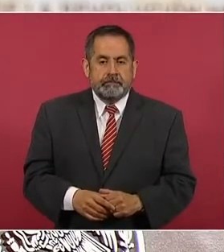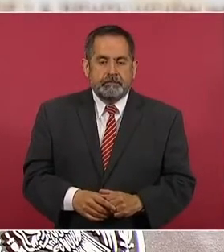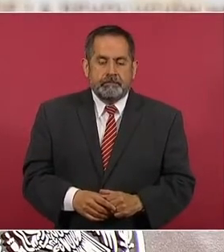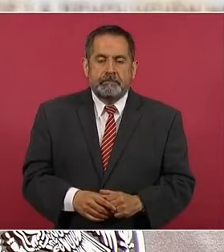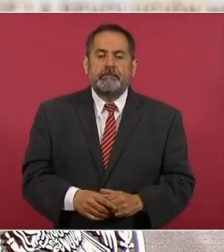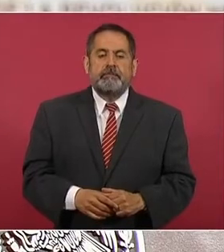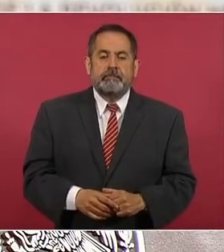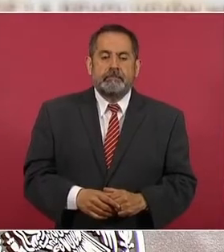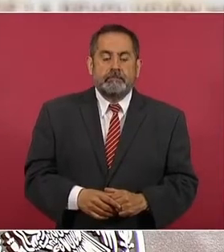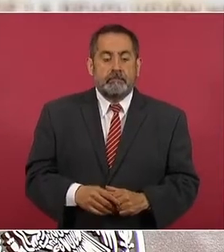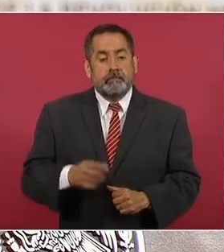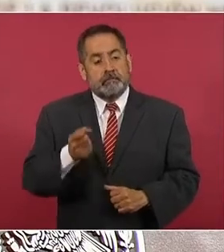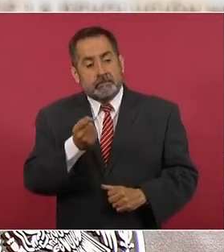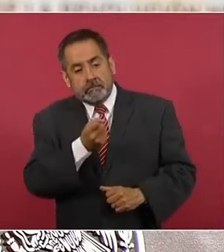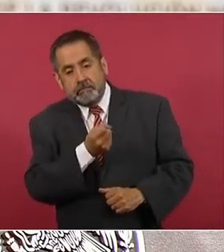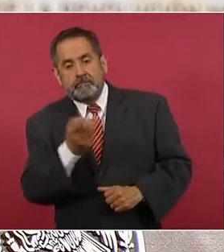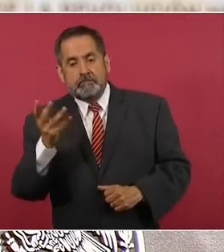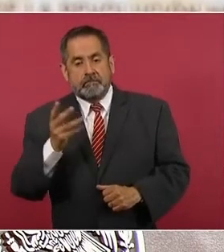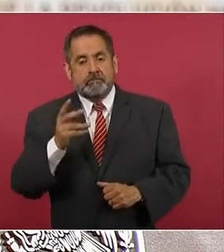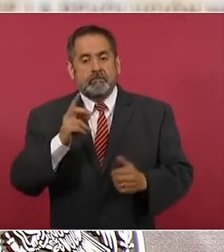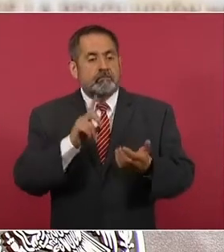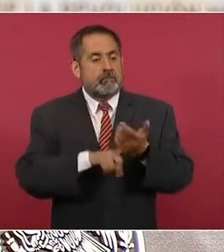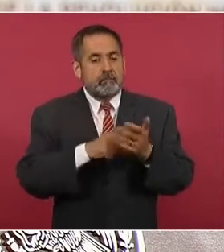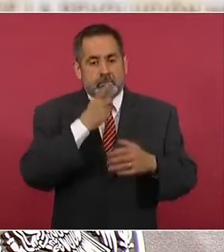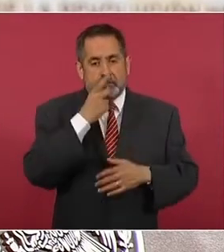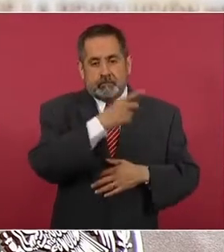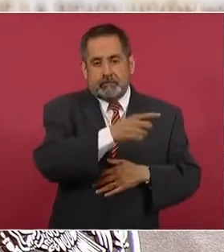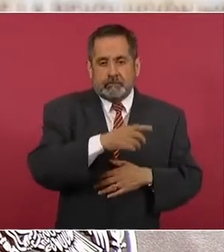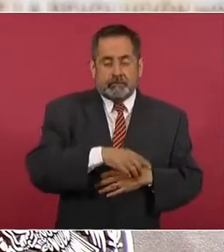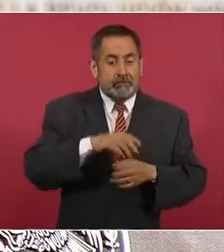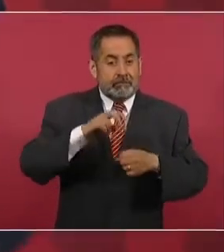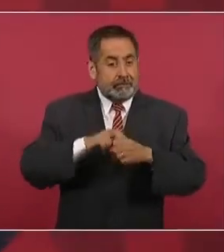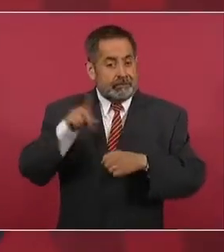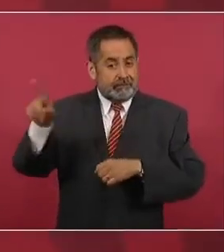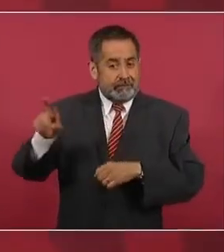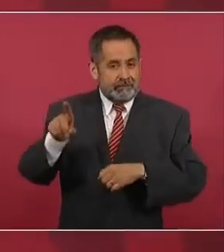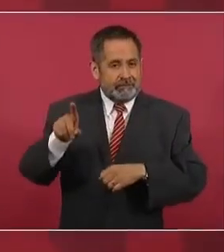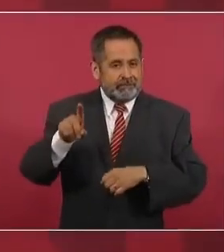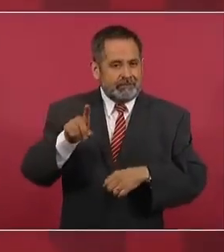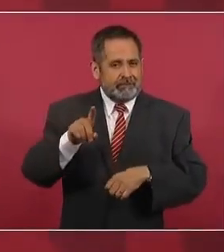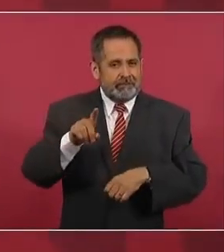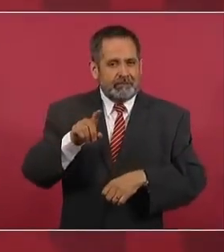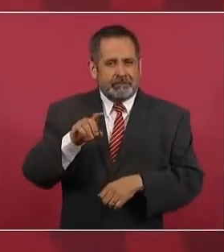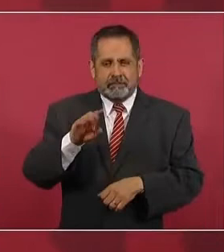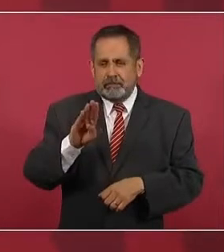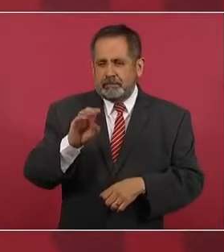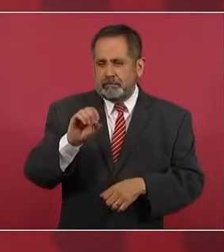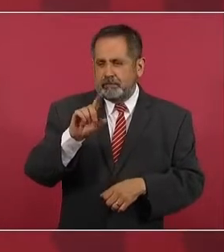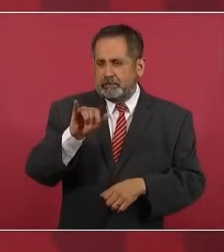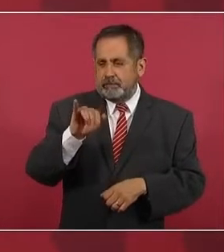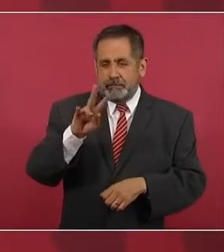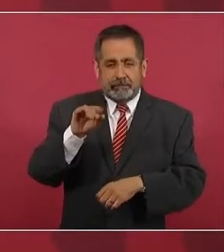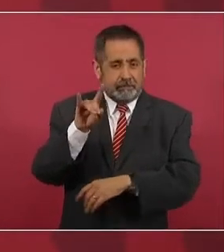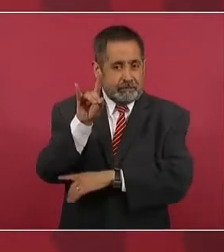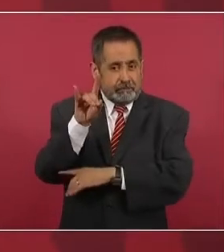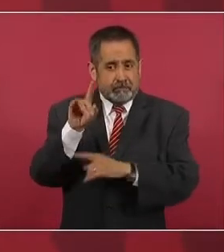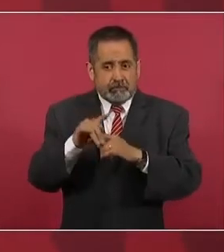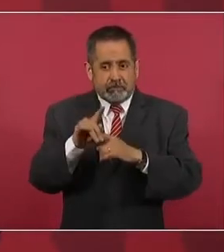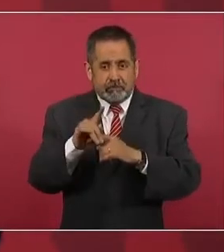pero hay quienes sostienen que el golpe de Estado en Bolivia tuvo que ver con el litio.